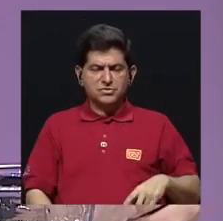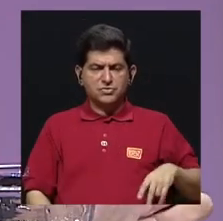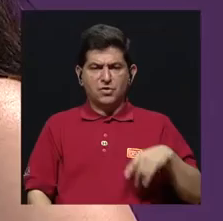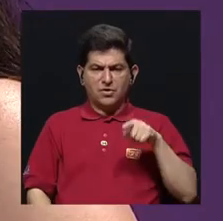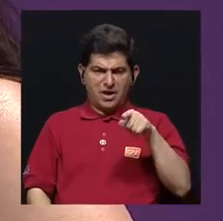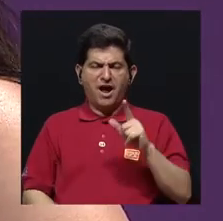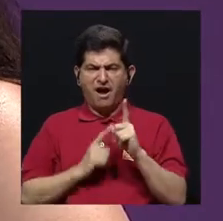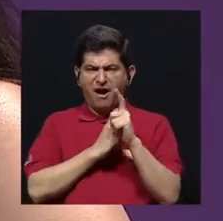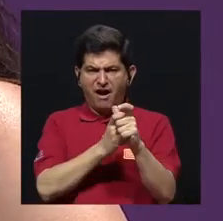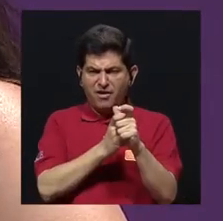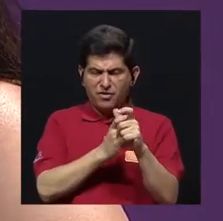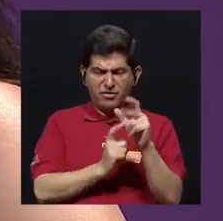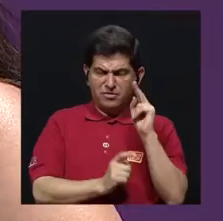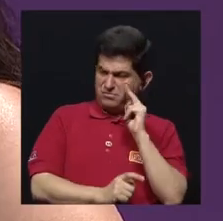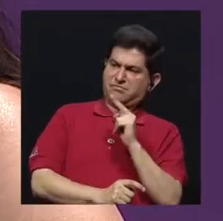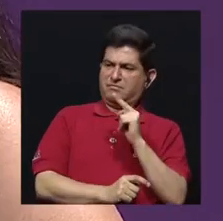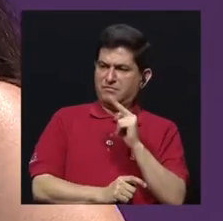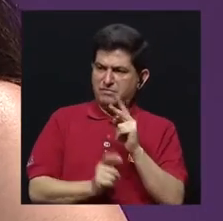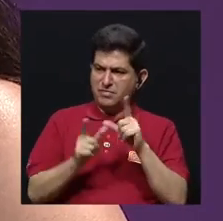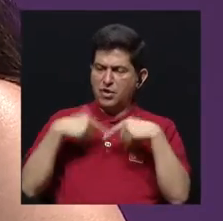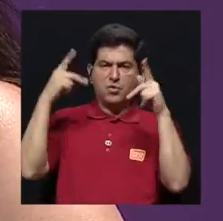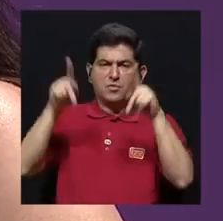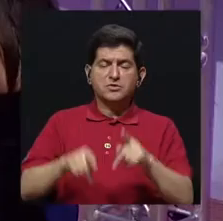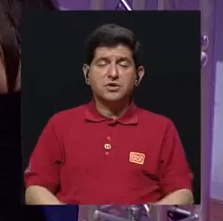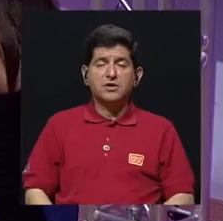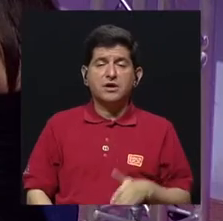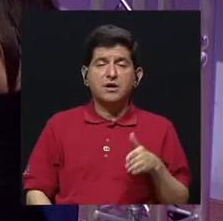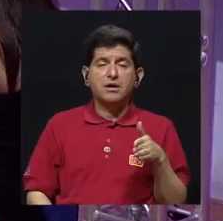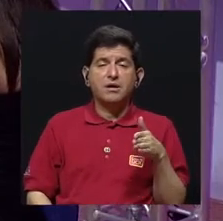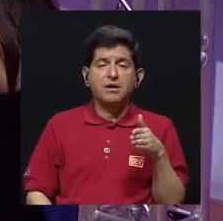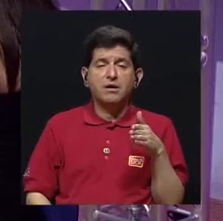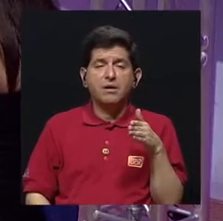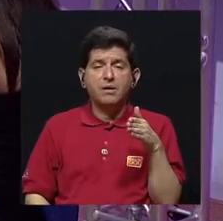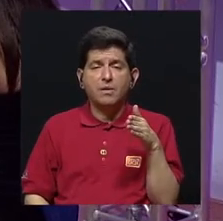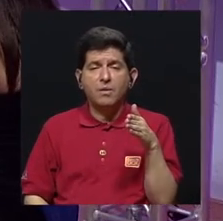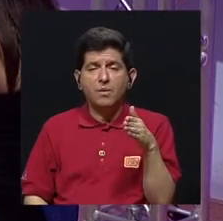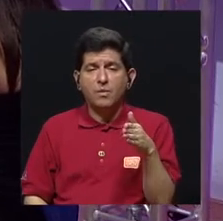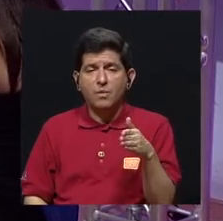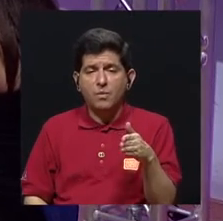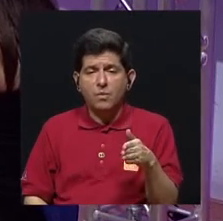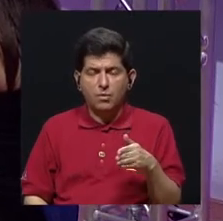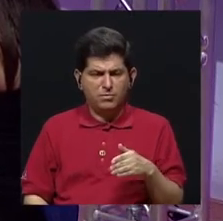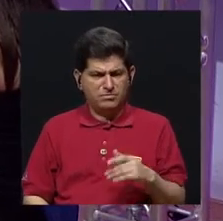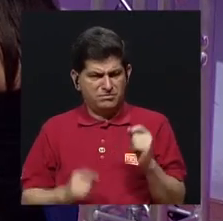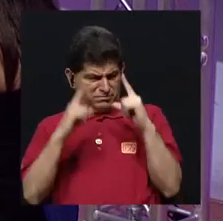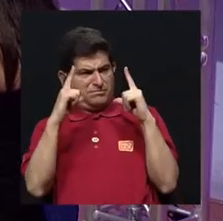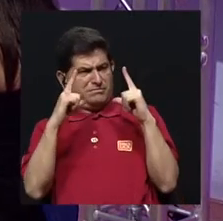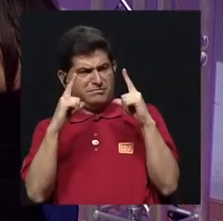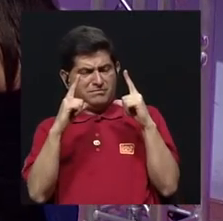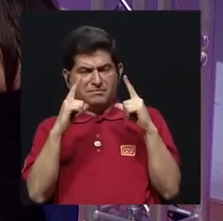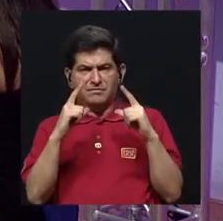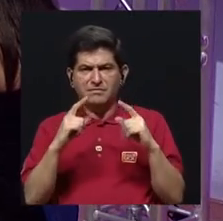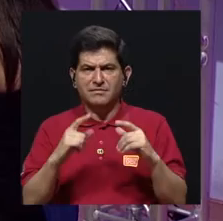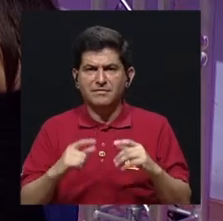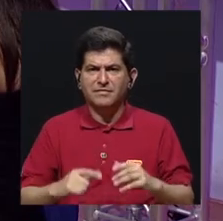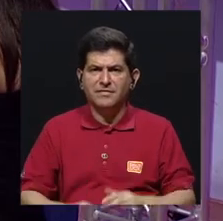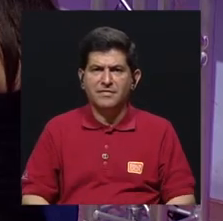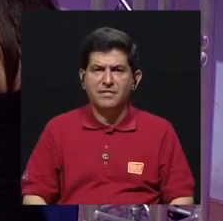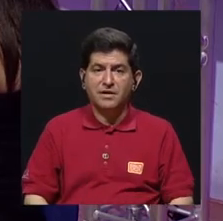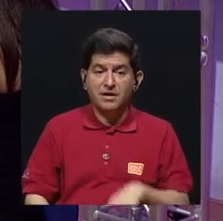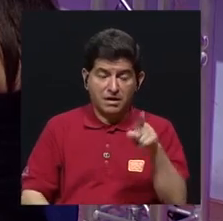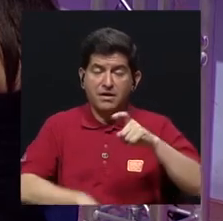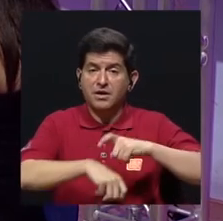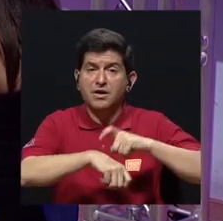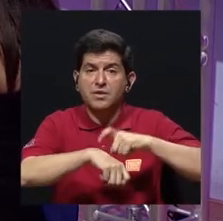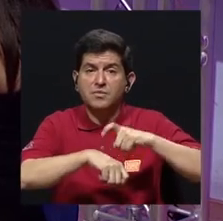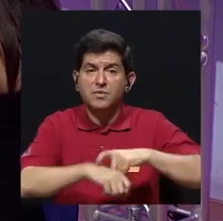cámara lenta, ¿verdad?, es impactante. Claro. Y ellos en ese momento fue contra, o